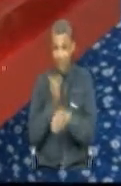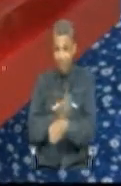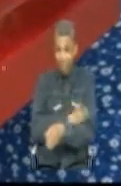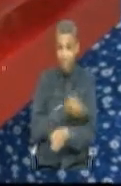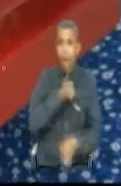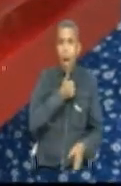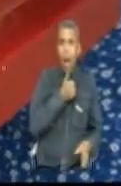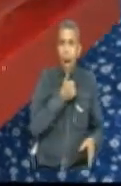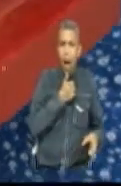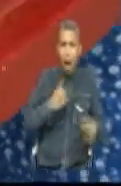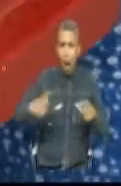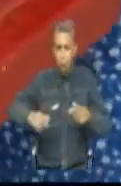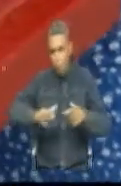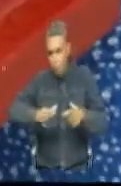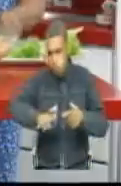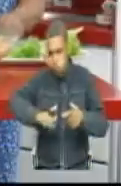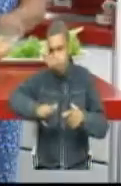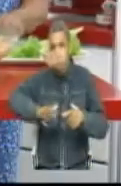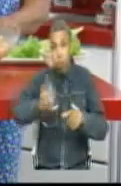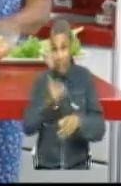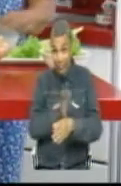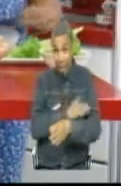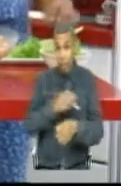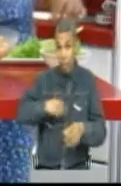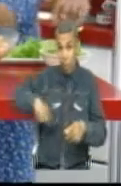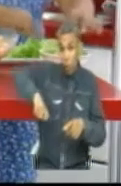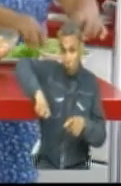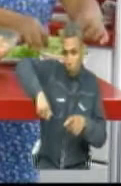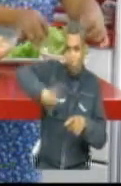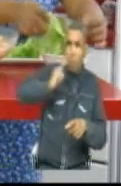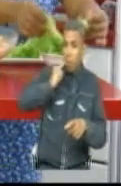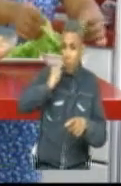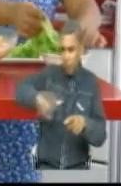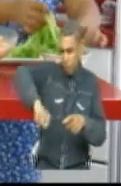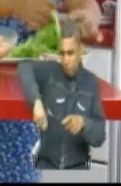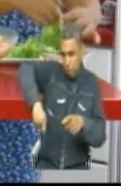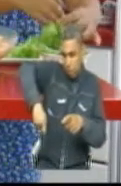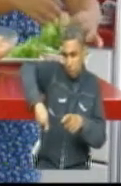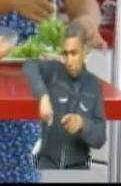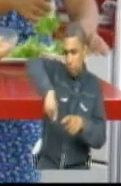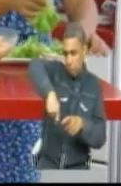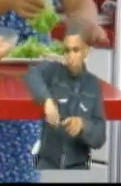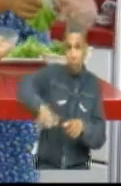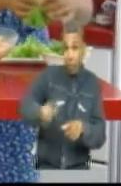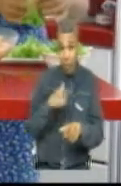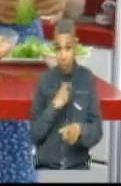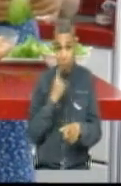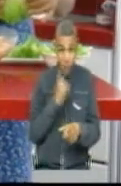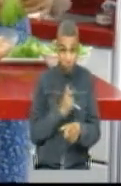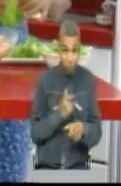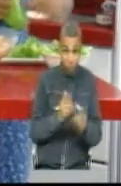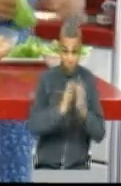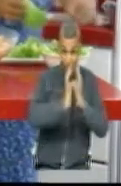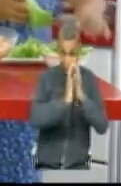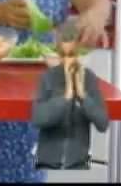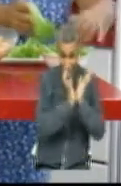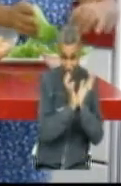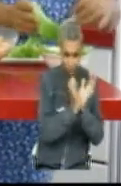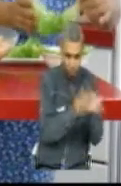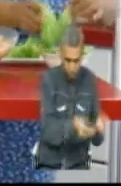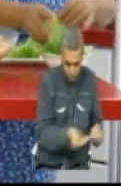para que pues se la coma porque este por general siempre quieren dejar mis hijos su boca y no hay que sobresale la